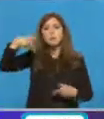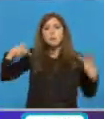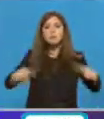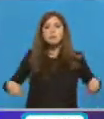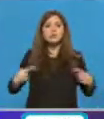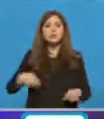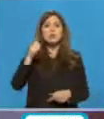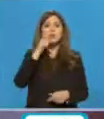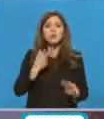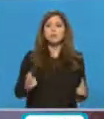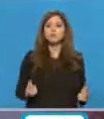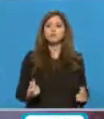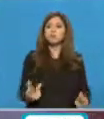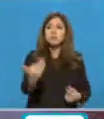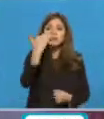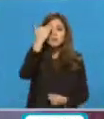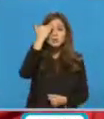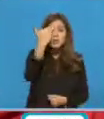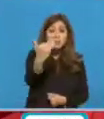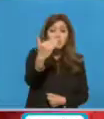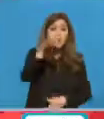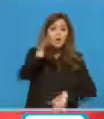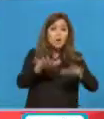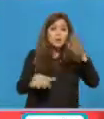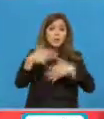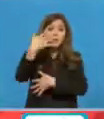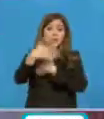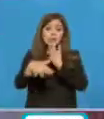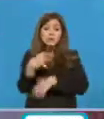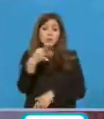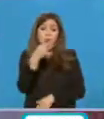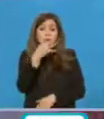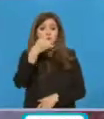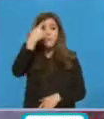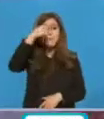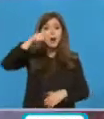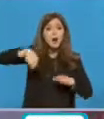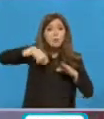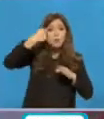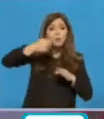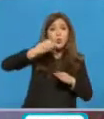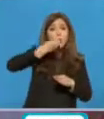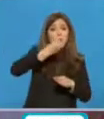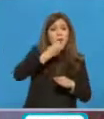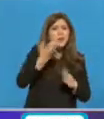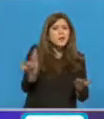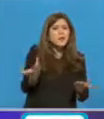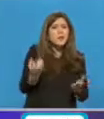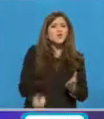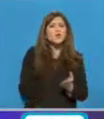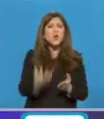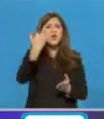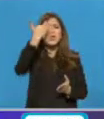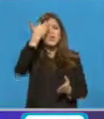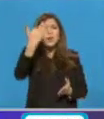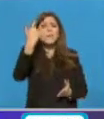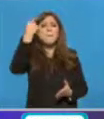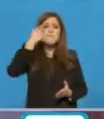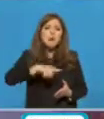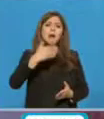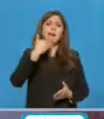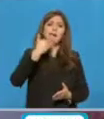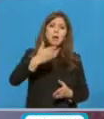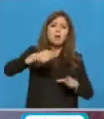damos solamente 15 minutos para comer. ¿Qué es lo saludable? ¿Cuánto tiempo es lo saludable que nos tenemos que dar para comer? Así,